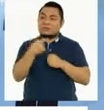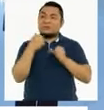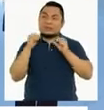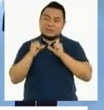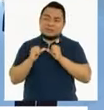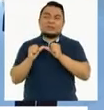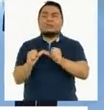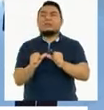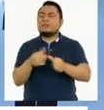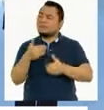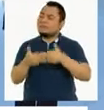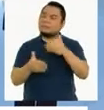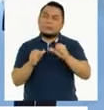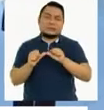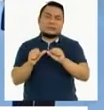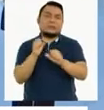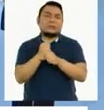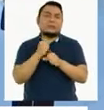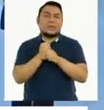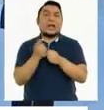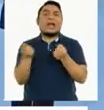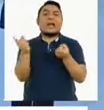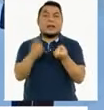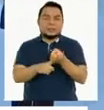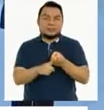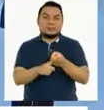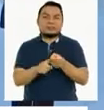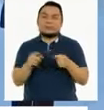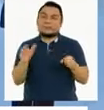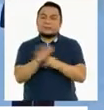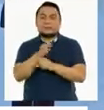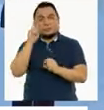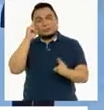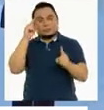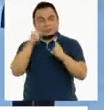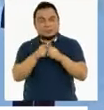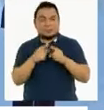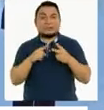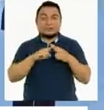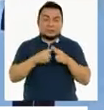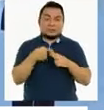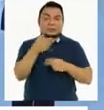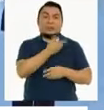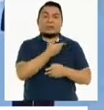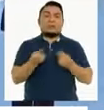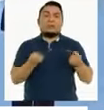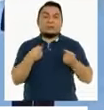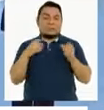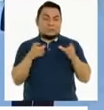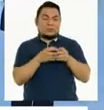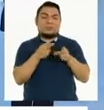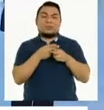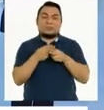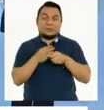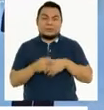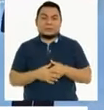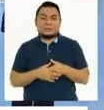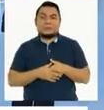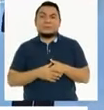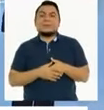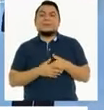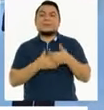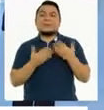manera incansable hasta completar el objetivo inicial del gobierno de transición y